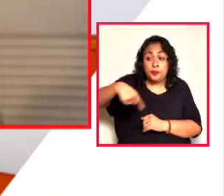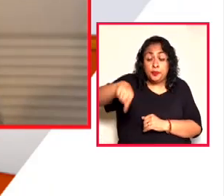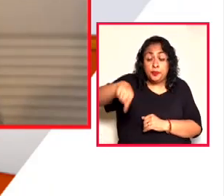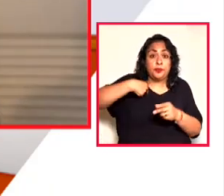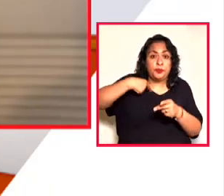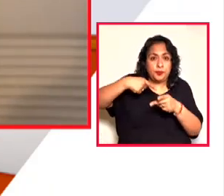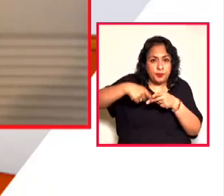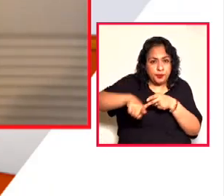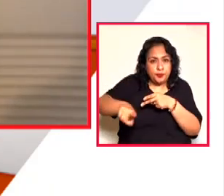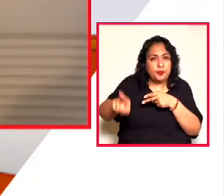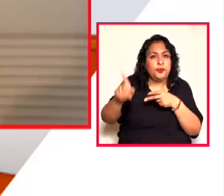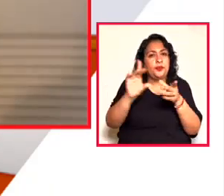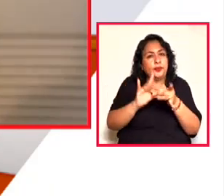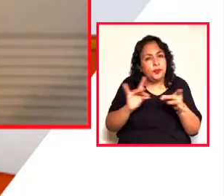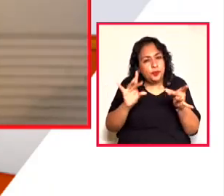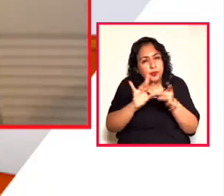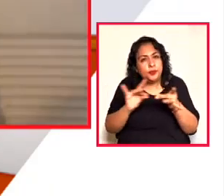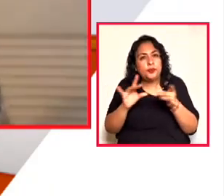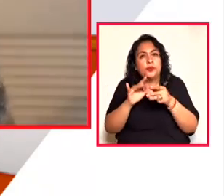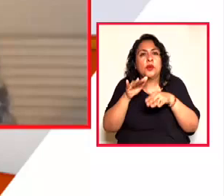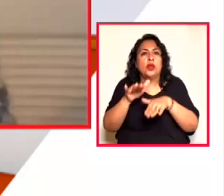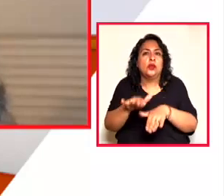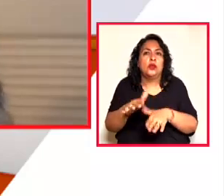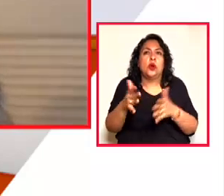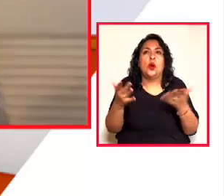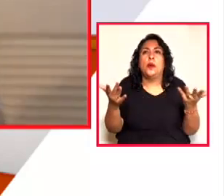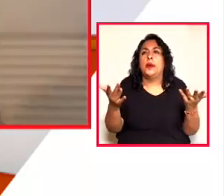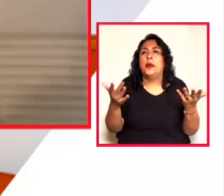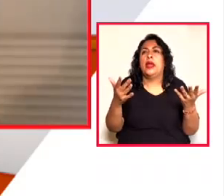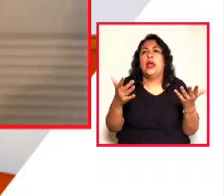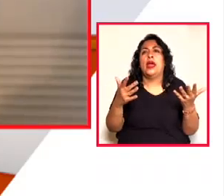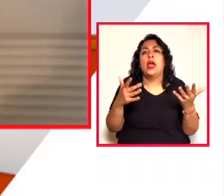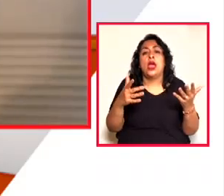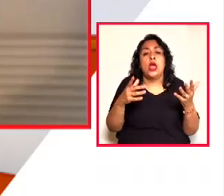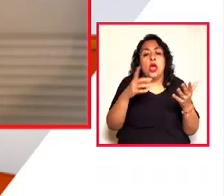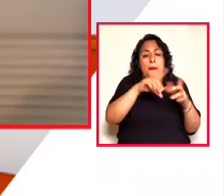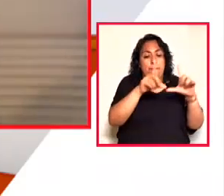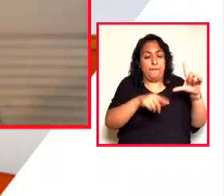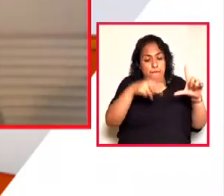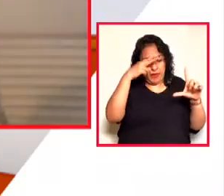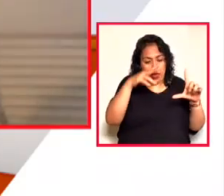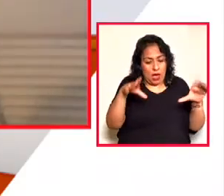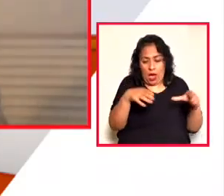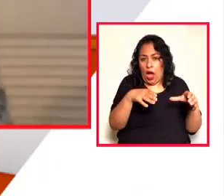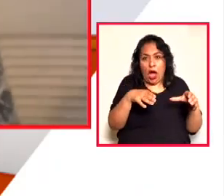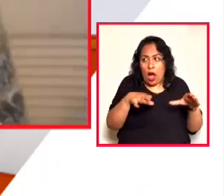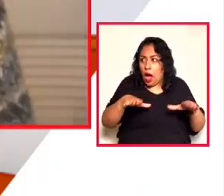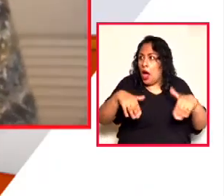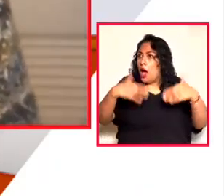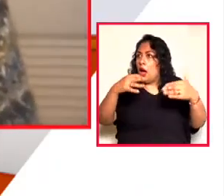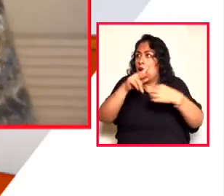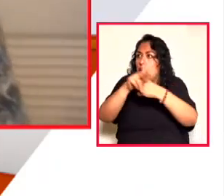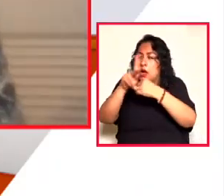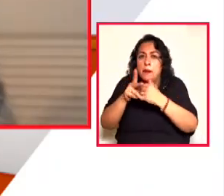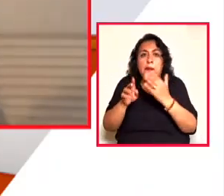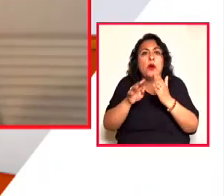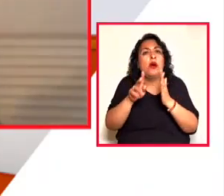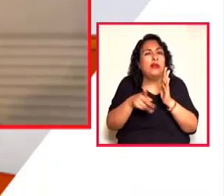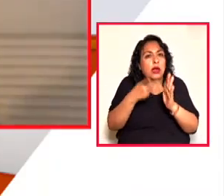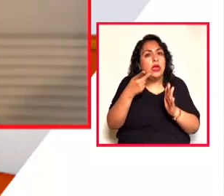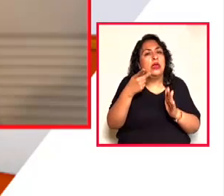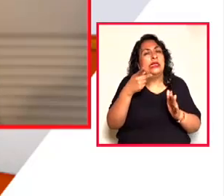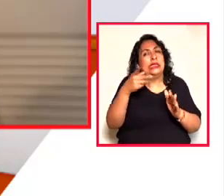a hablar sobre más allá de México, ¿no?, aunque de muchas maneras se remiten nuevamente a